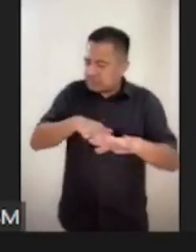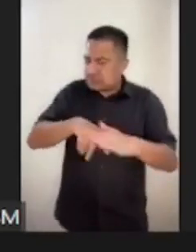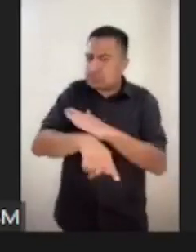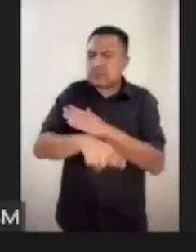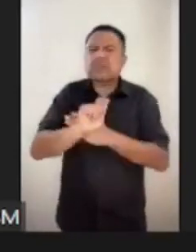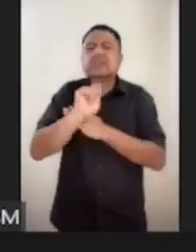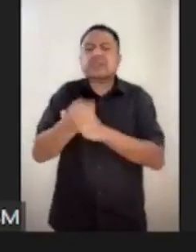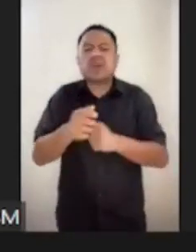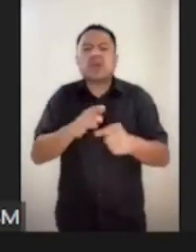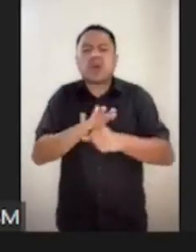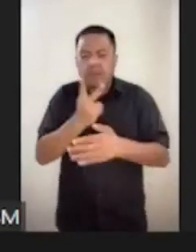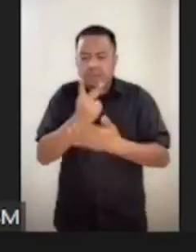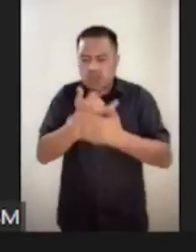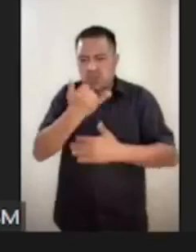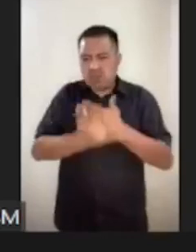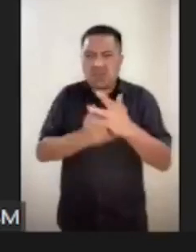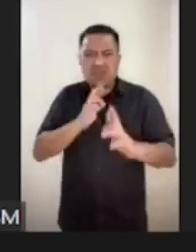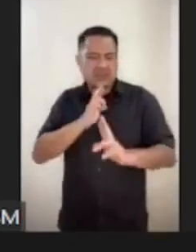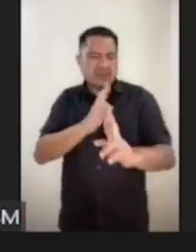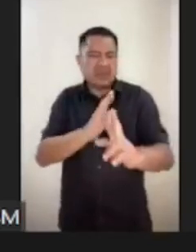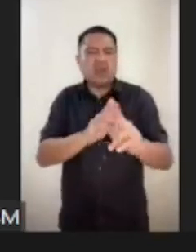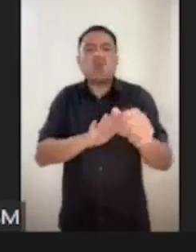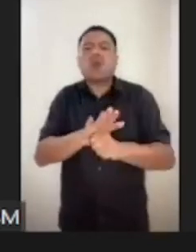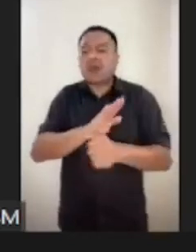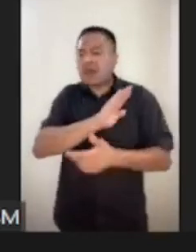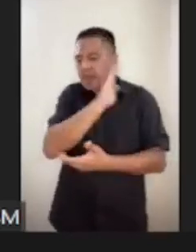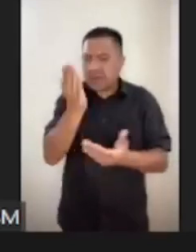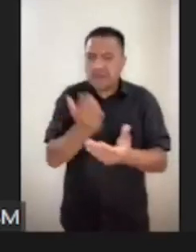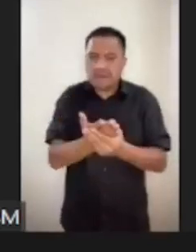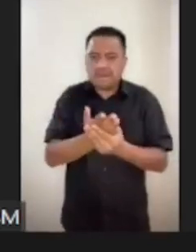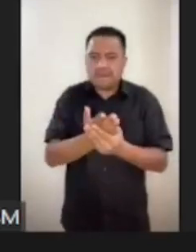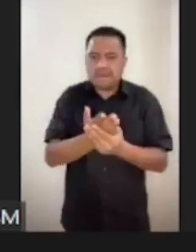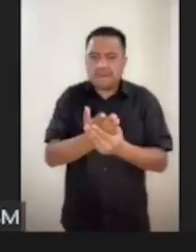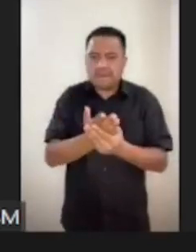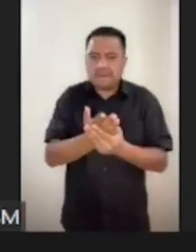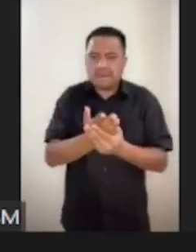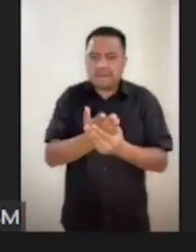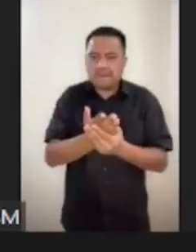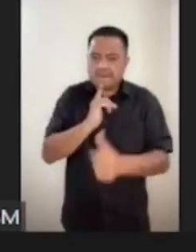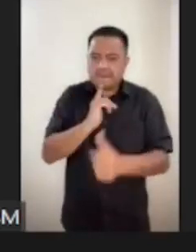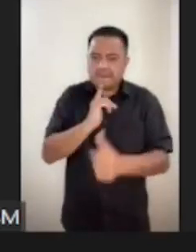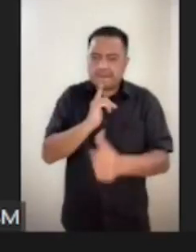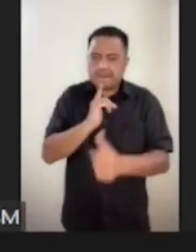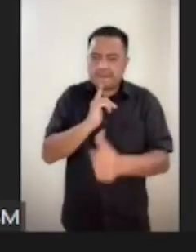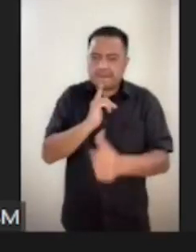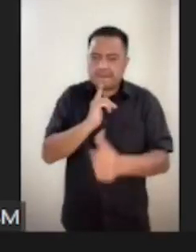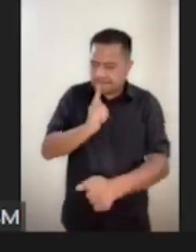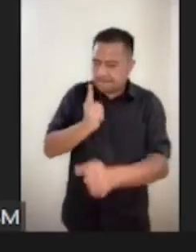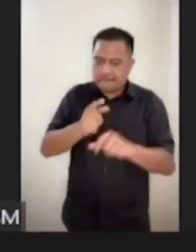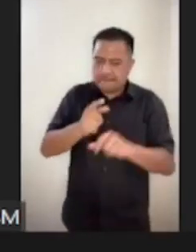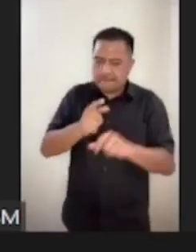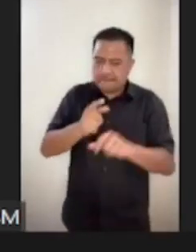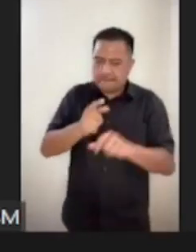trata de un proyecto de resolución relativo al expediente identificado con la clave